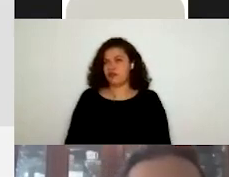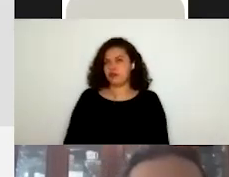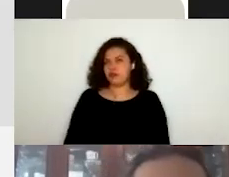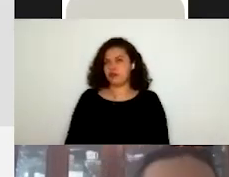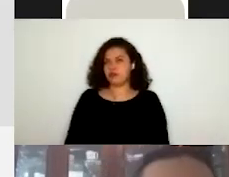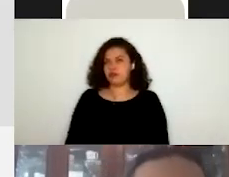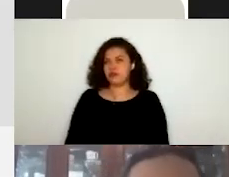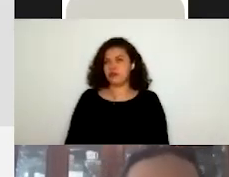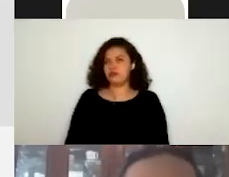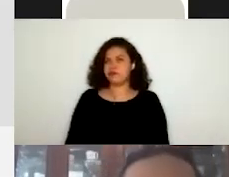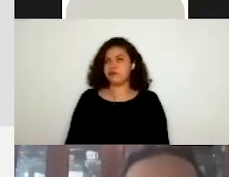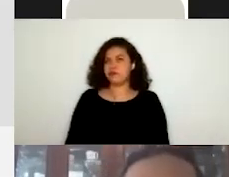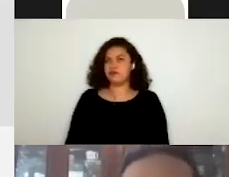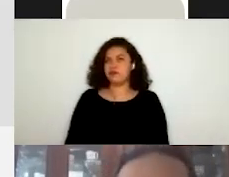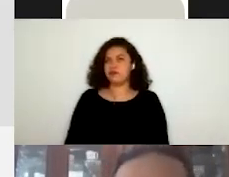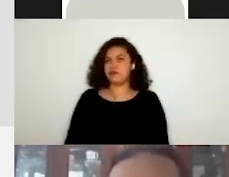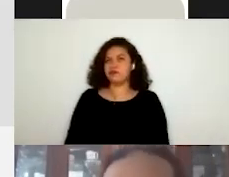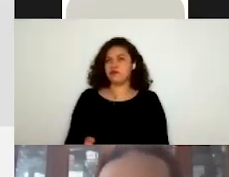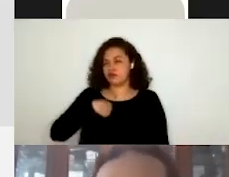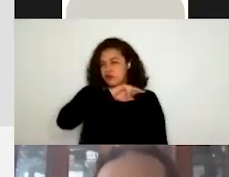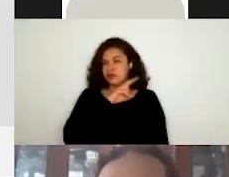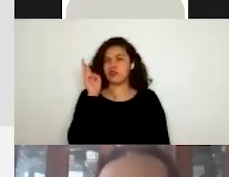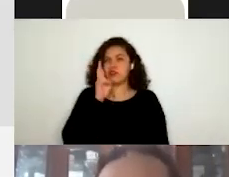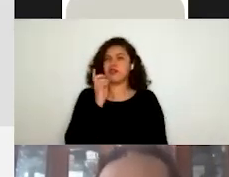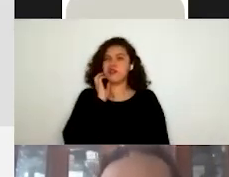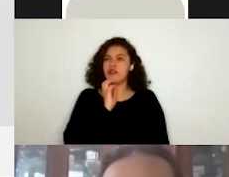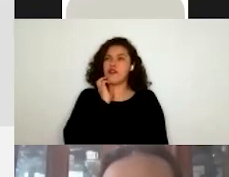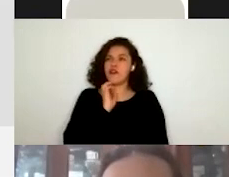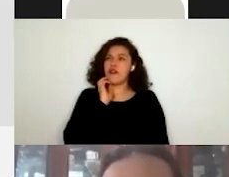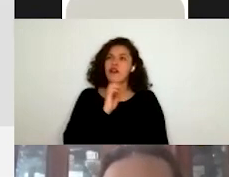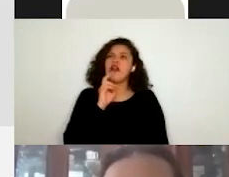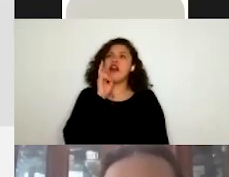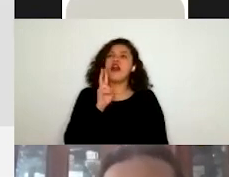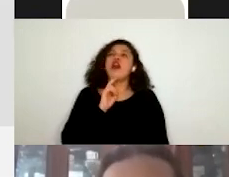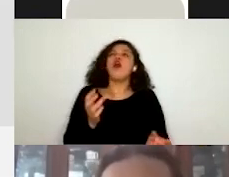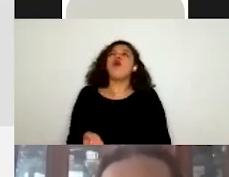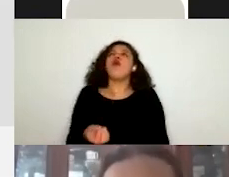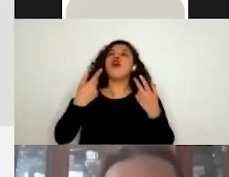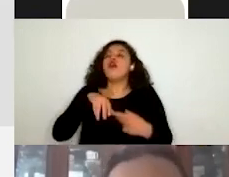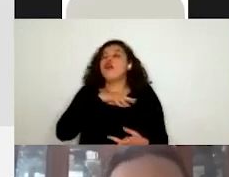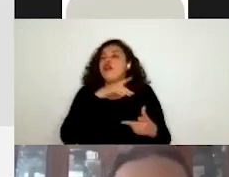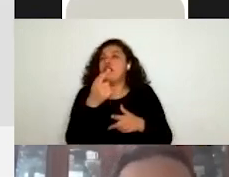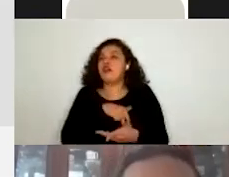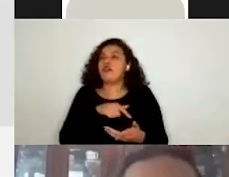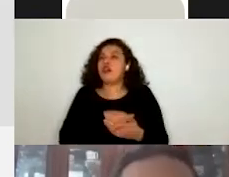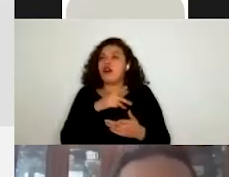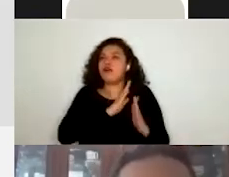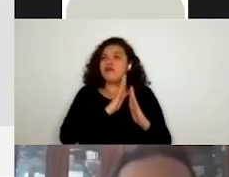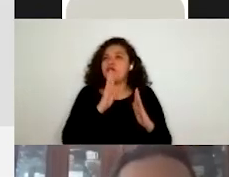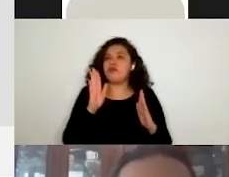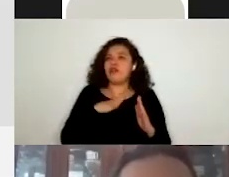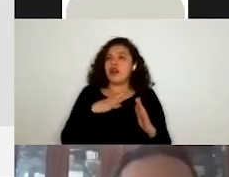vimos cómo calcular la cantidad de extintores que debe de contar nuestro inmueble o establecimiento.